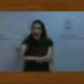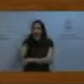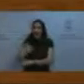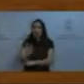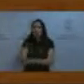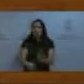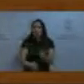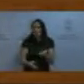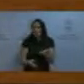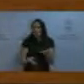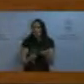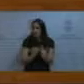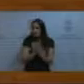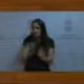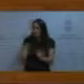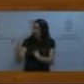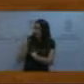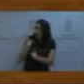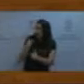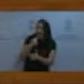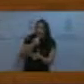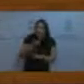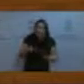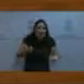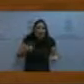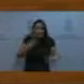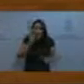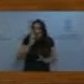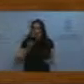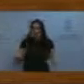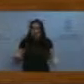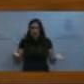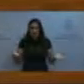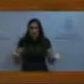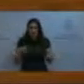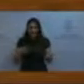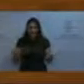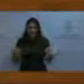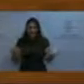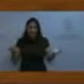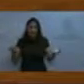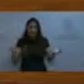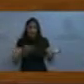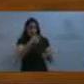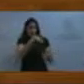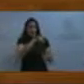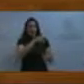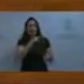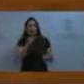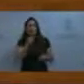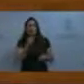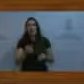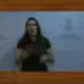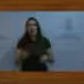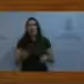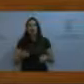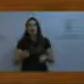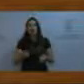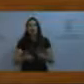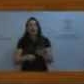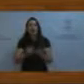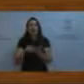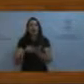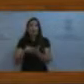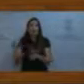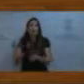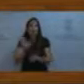requerimientos informales de la Unión Europea, que no sé lo que son. Según dicen, esos requerimientos,